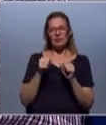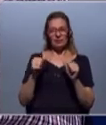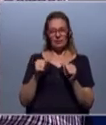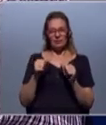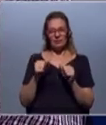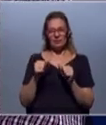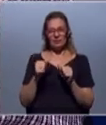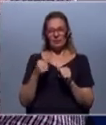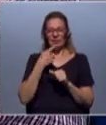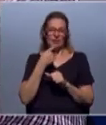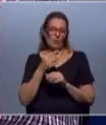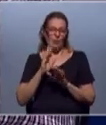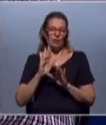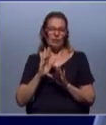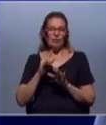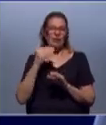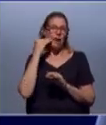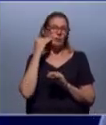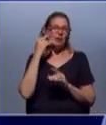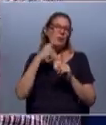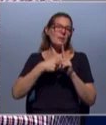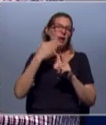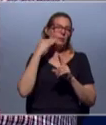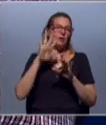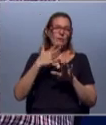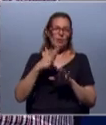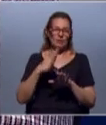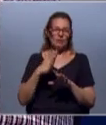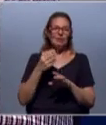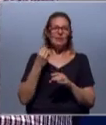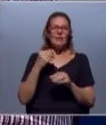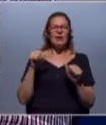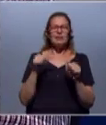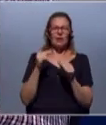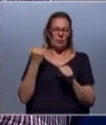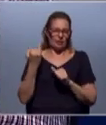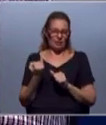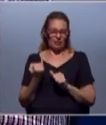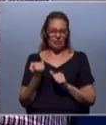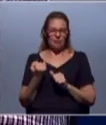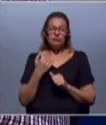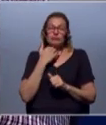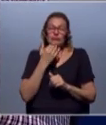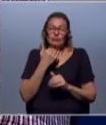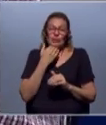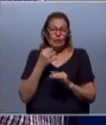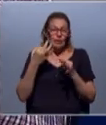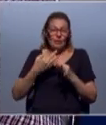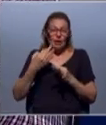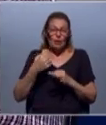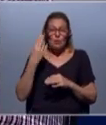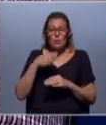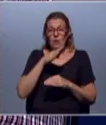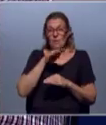esto digamos que se va a tratar en abrir bien este que es lo que va a ser el honestamente no sé por qué yo nunca